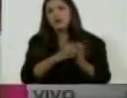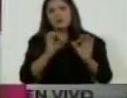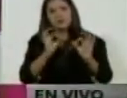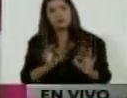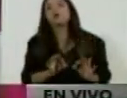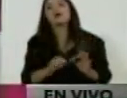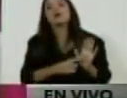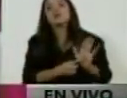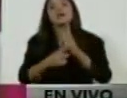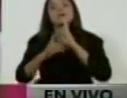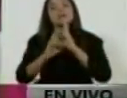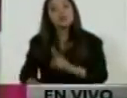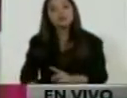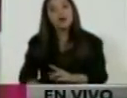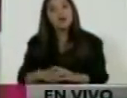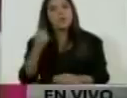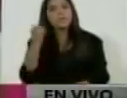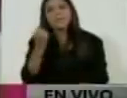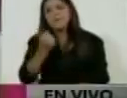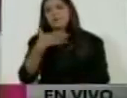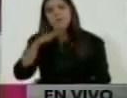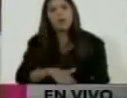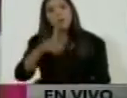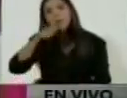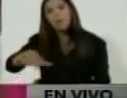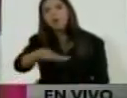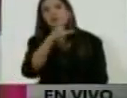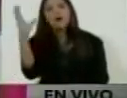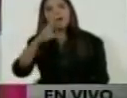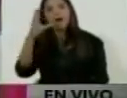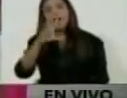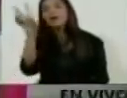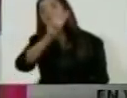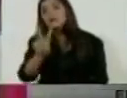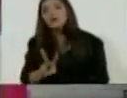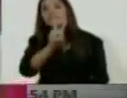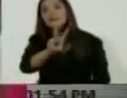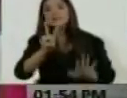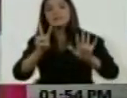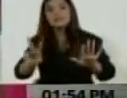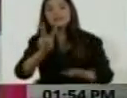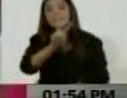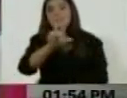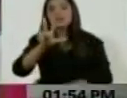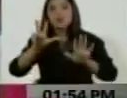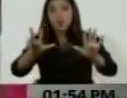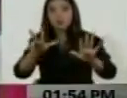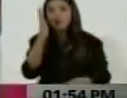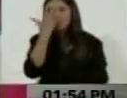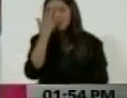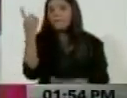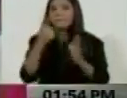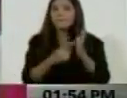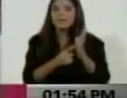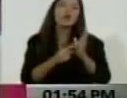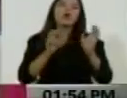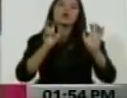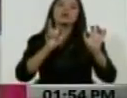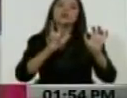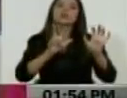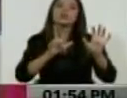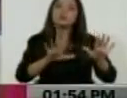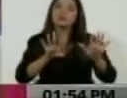que dio como resultado la masacre del pueblo de Caracas y de Venezuela el 27 y 28 de febrero de 1989. ¿Algunos de